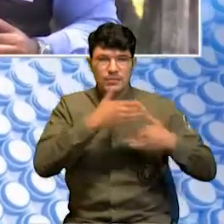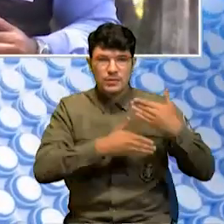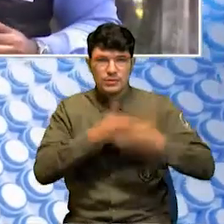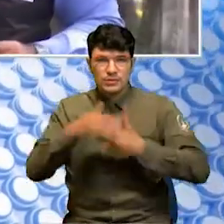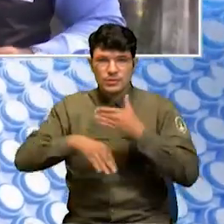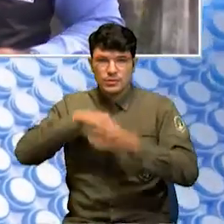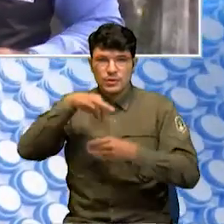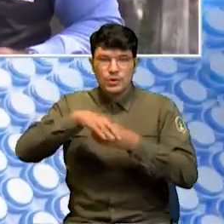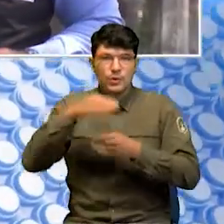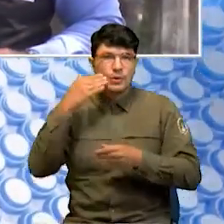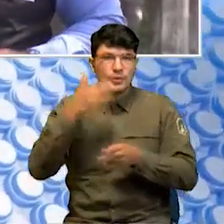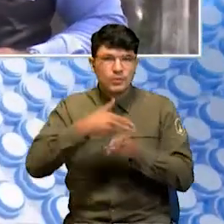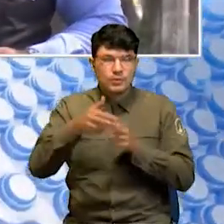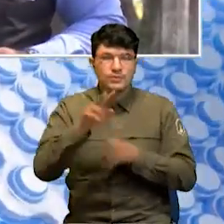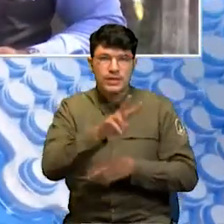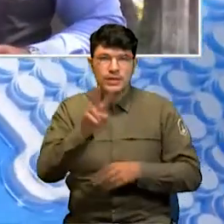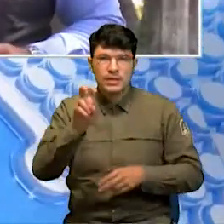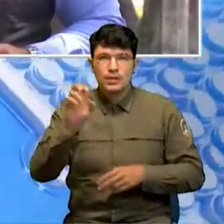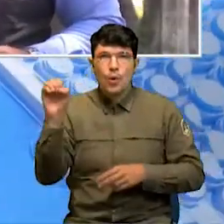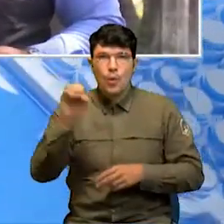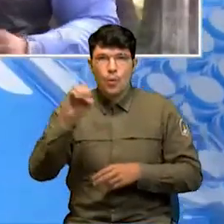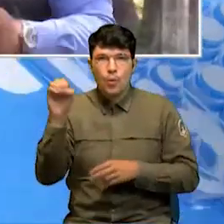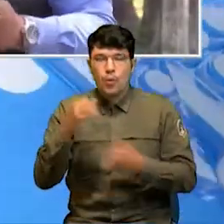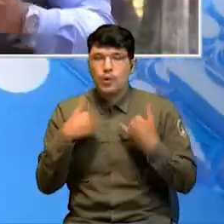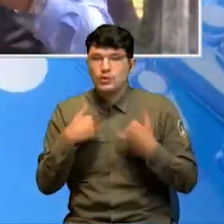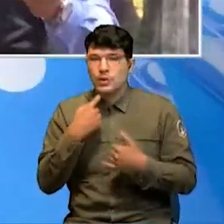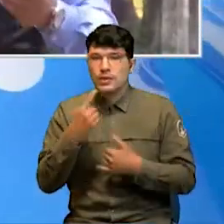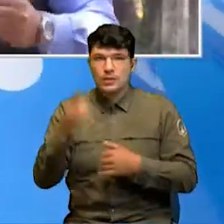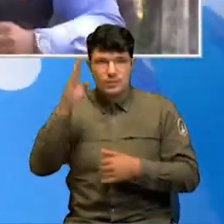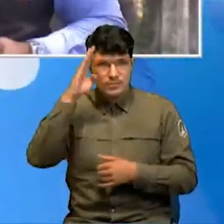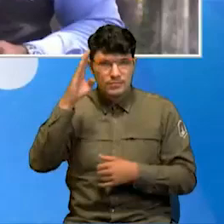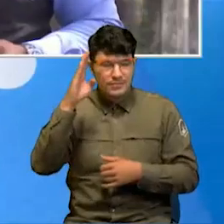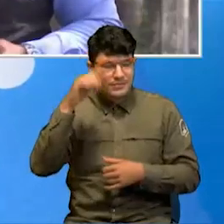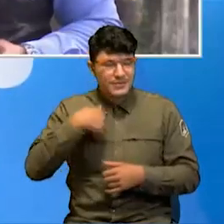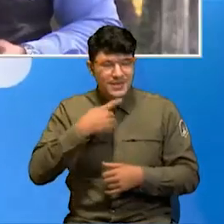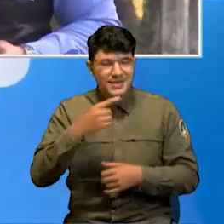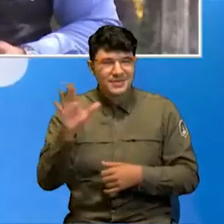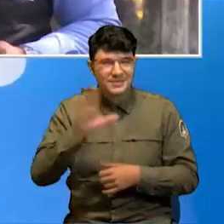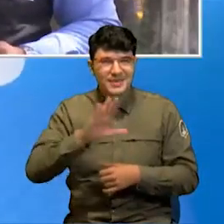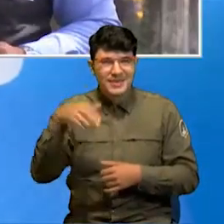va a realizar el próximo 27 de octubre. Me despido desde Cúcuta, compañeros, continúen con más información en estudio. Buenas tardes.